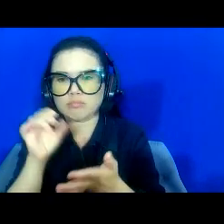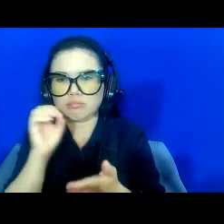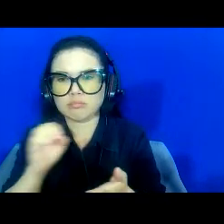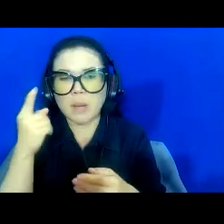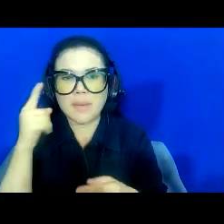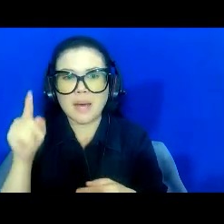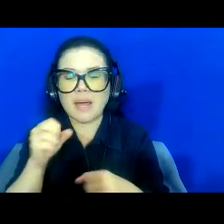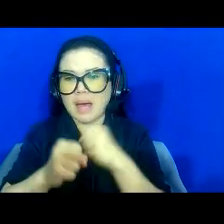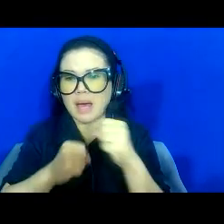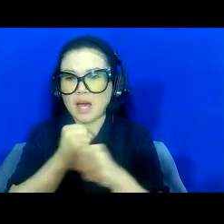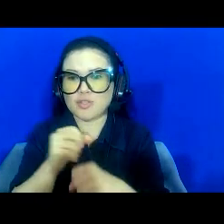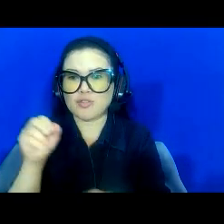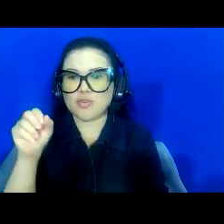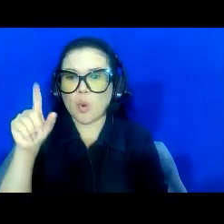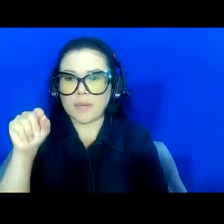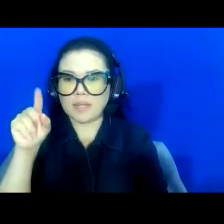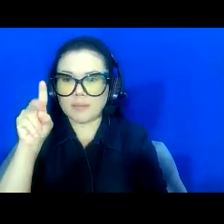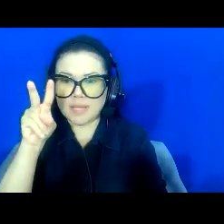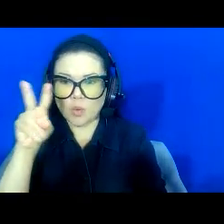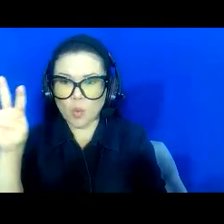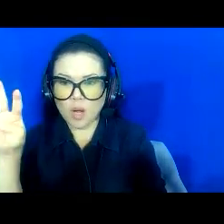2024, saludos,